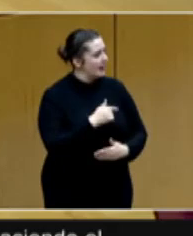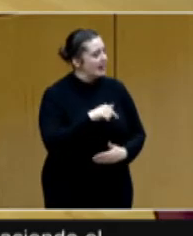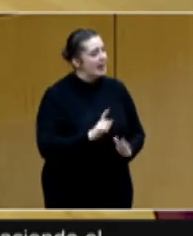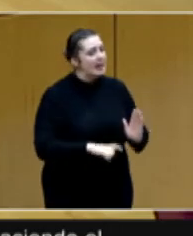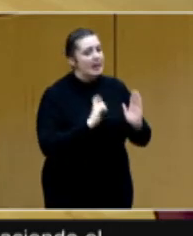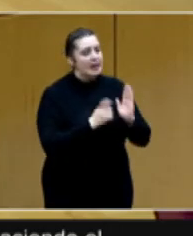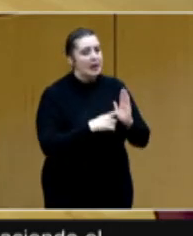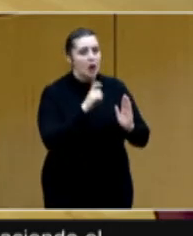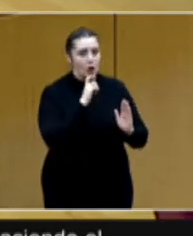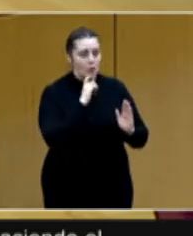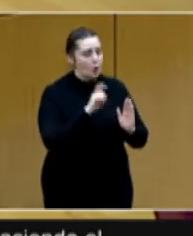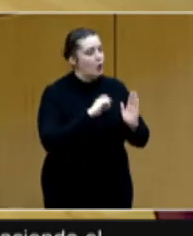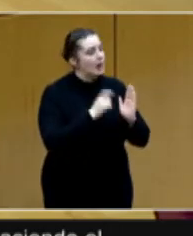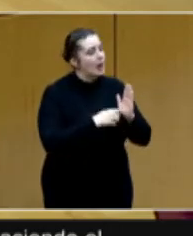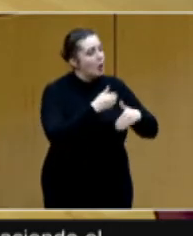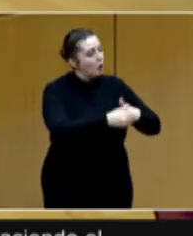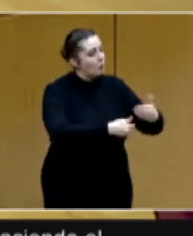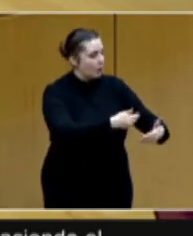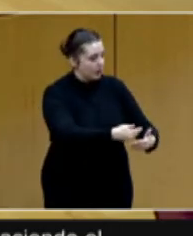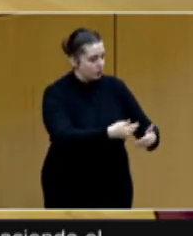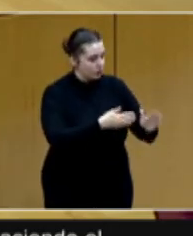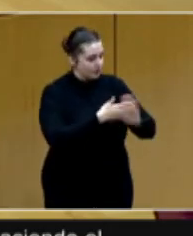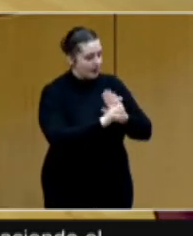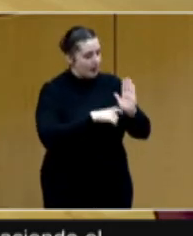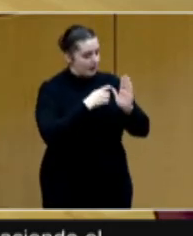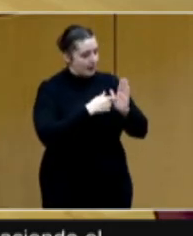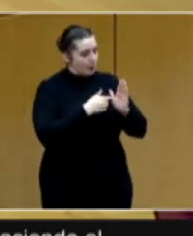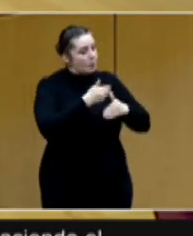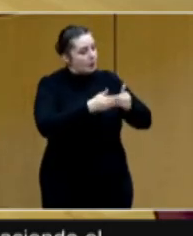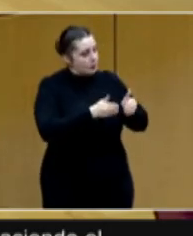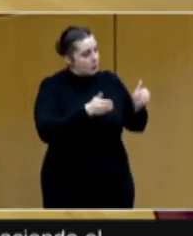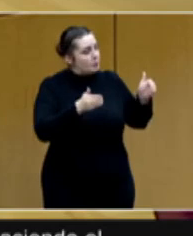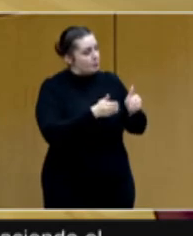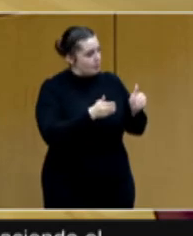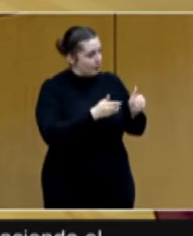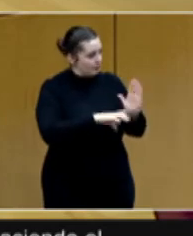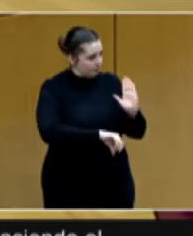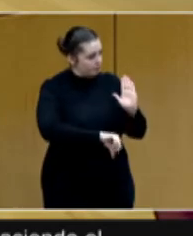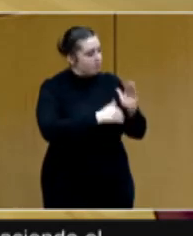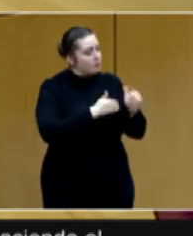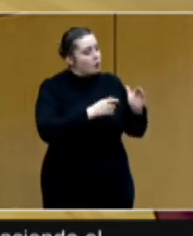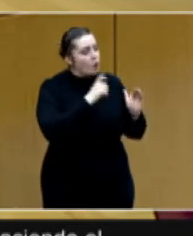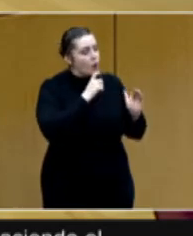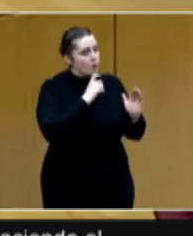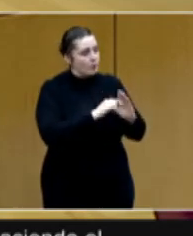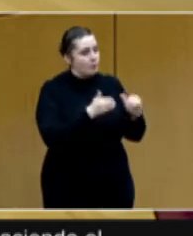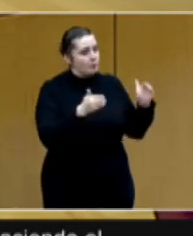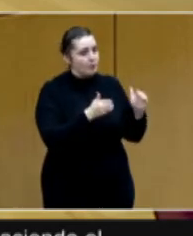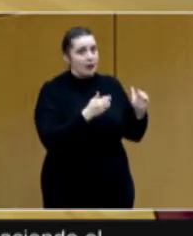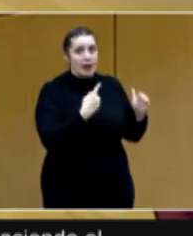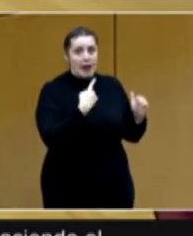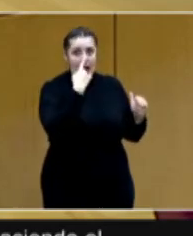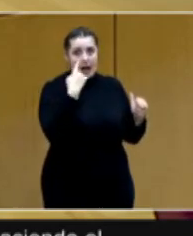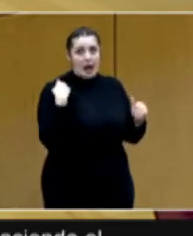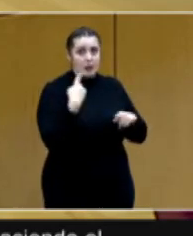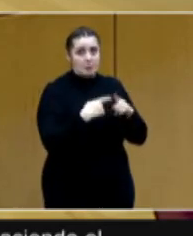proceso proceso que se inicia evidentemente en su entrada en su entrada en vigor hace año y medio aproximadamente